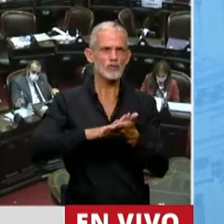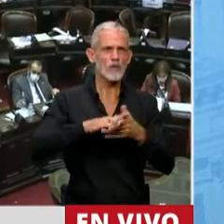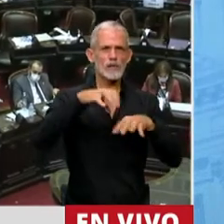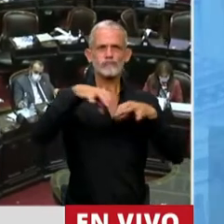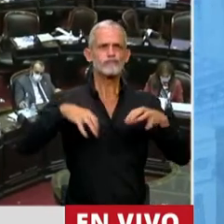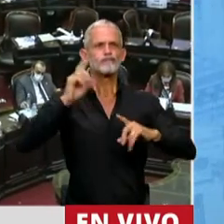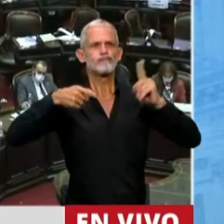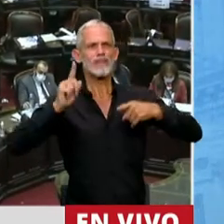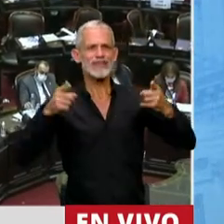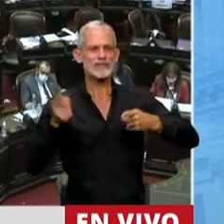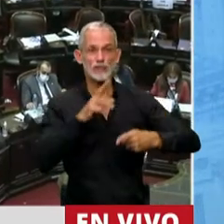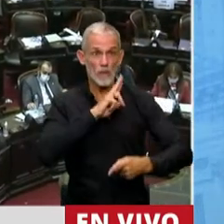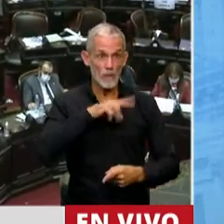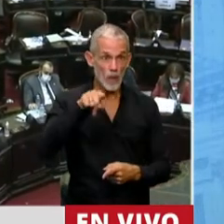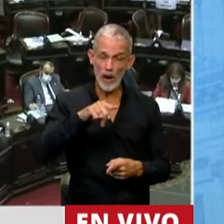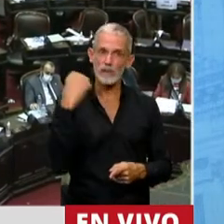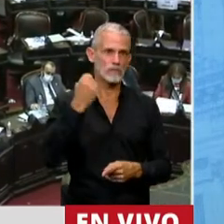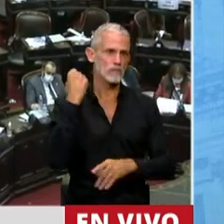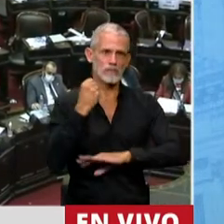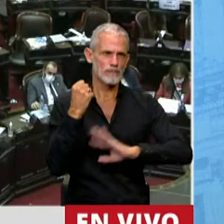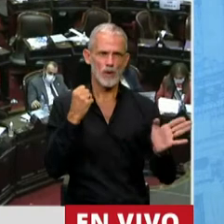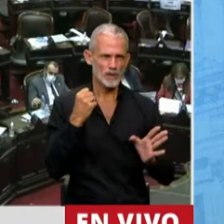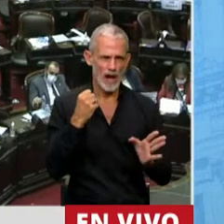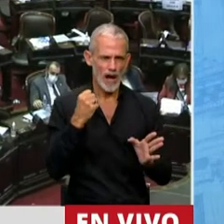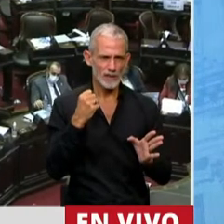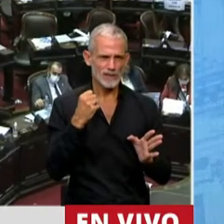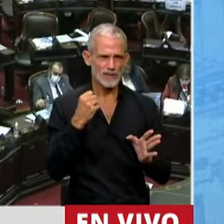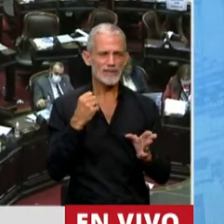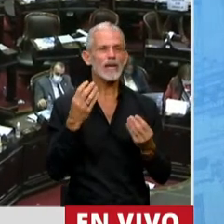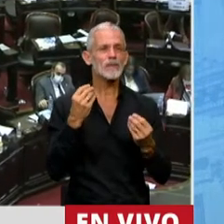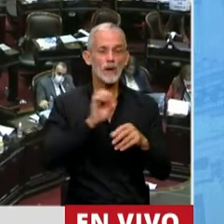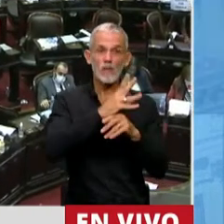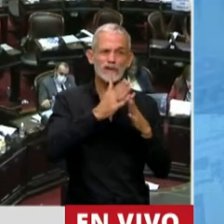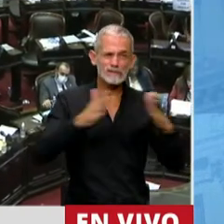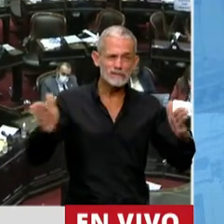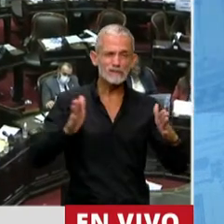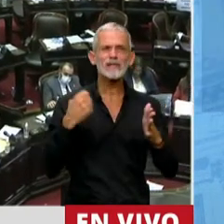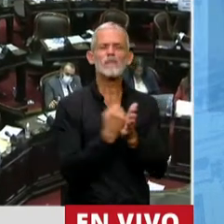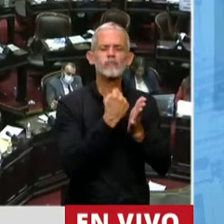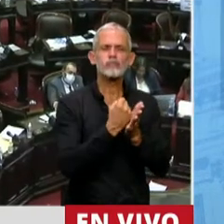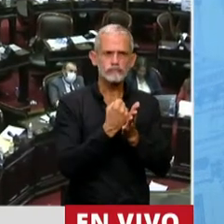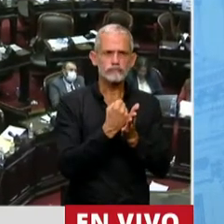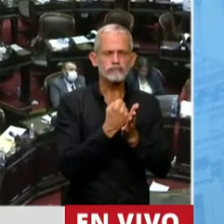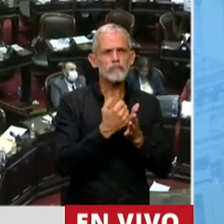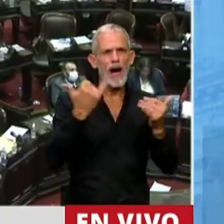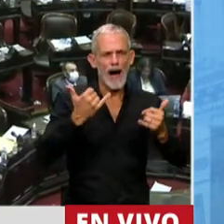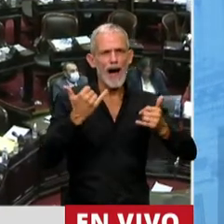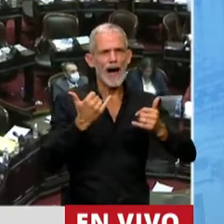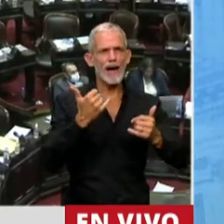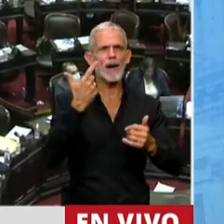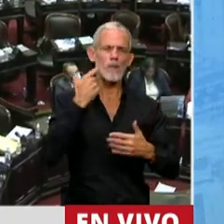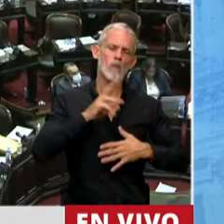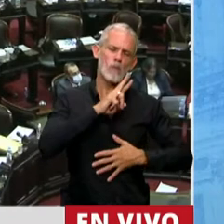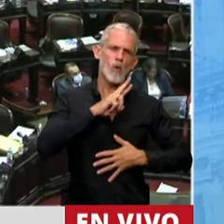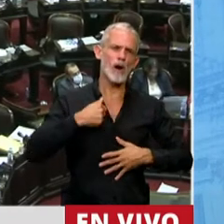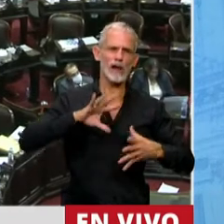decisión igualitaria de las mujeres. Es muy importante la pandemia, el impacto de la pandemia tiene género, somos las mujeres